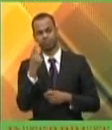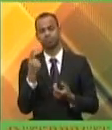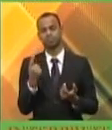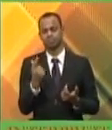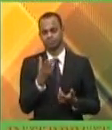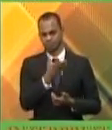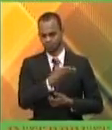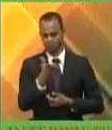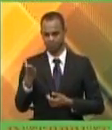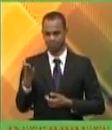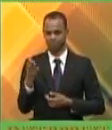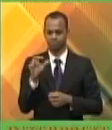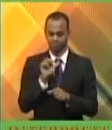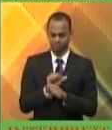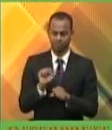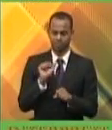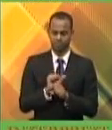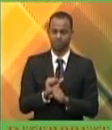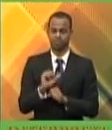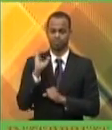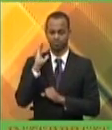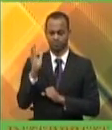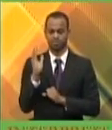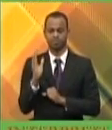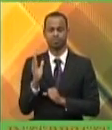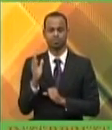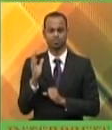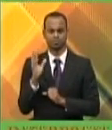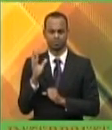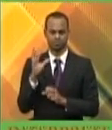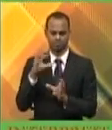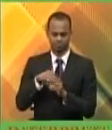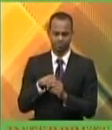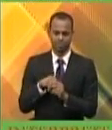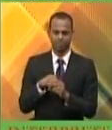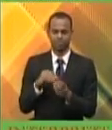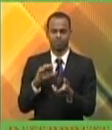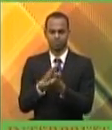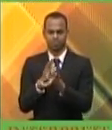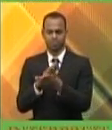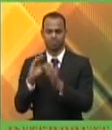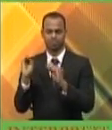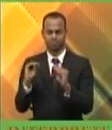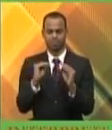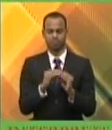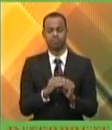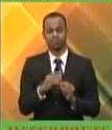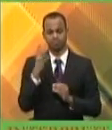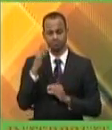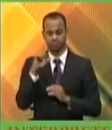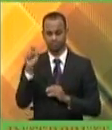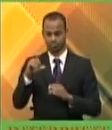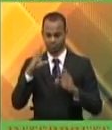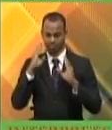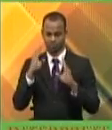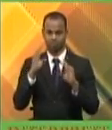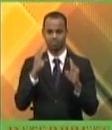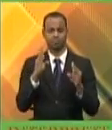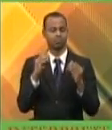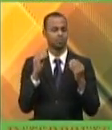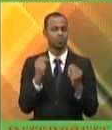ustedes están trabajando y que tendrán que llegar a la escuela de indudablemente porque la que hay que atender